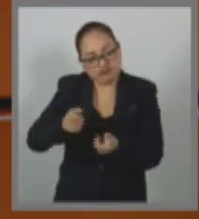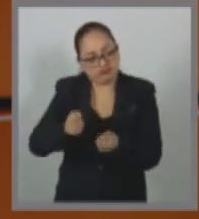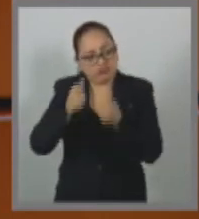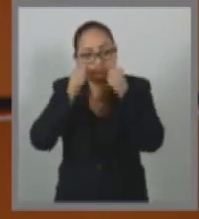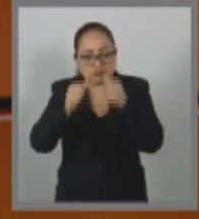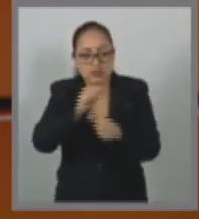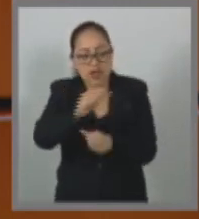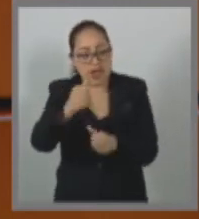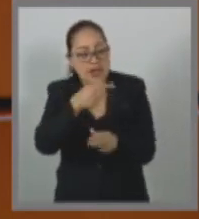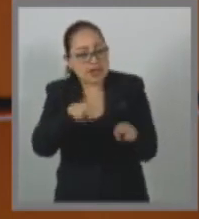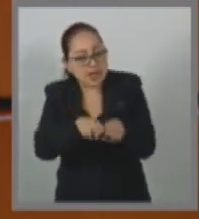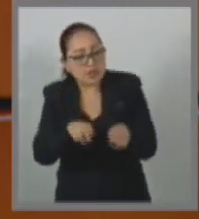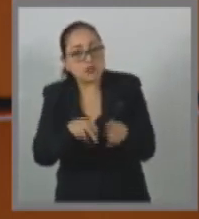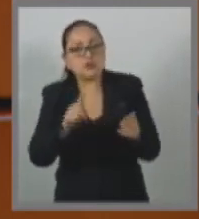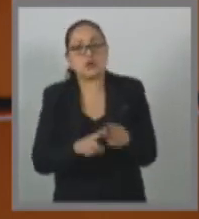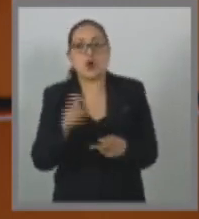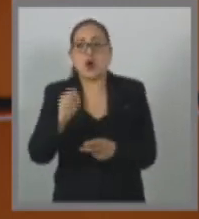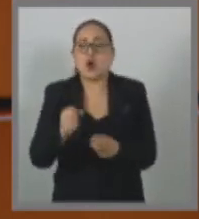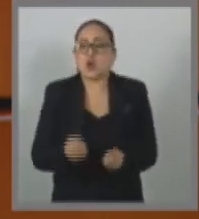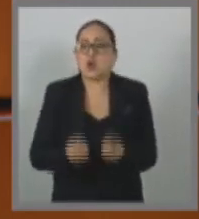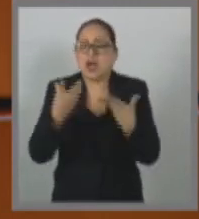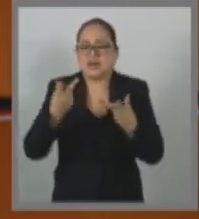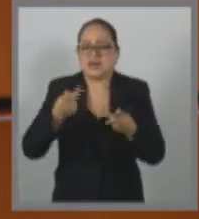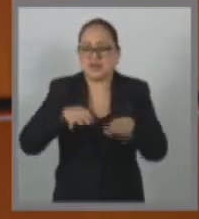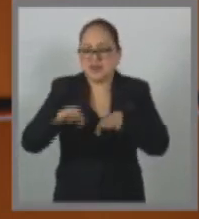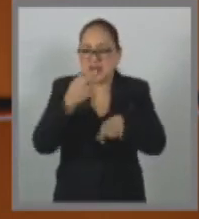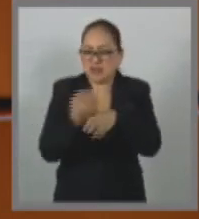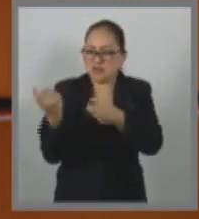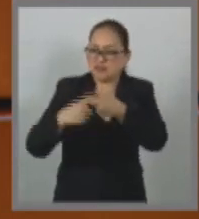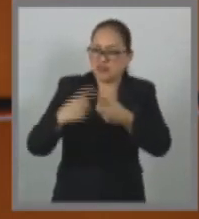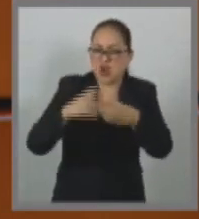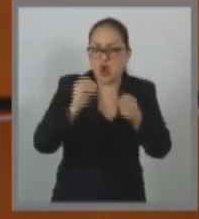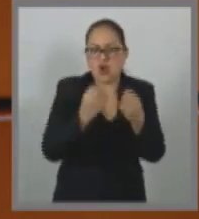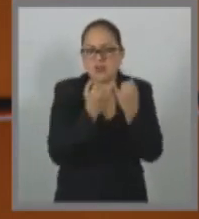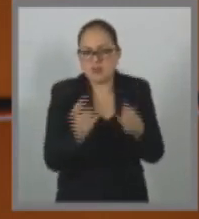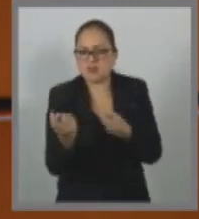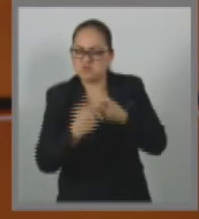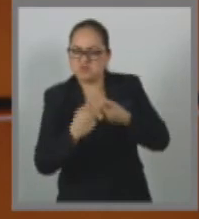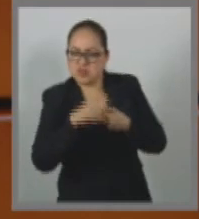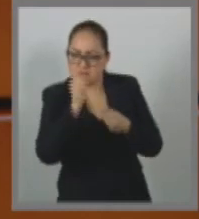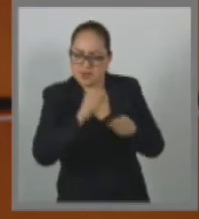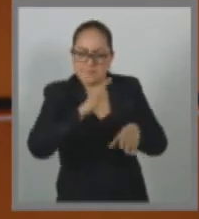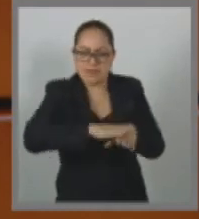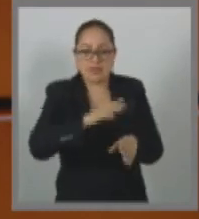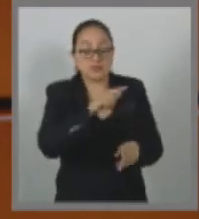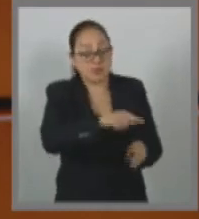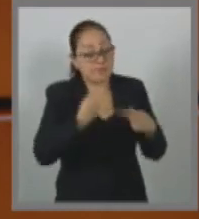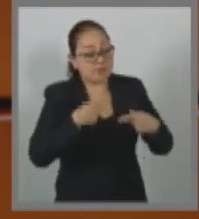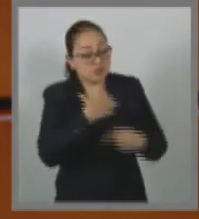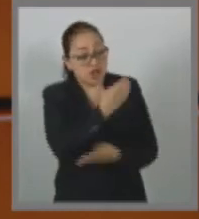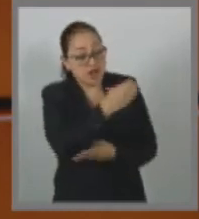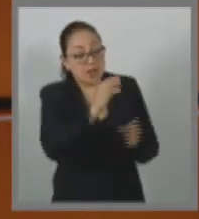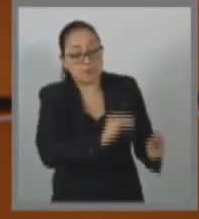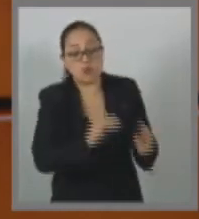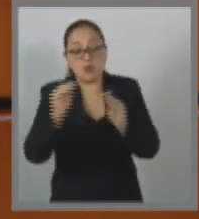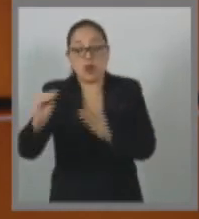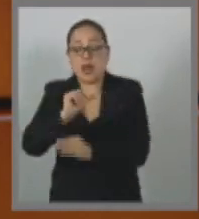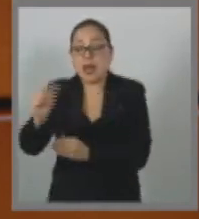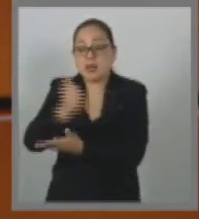independientes y por cuenta propia también aumentó considerablemente. La población migró del campo a las ciudades,